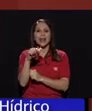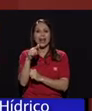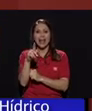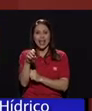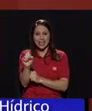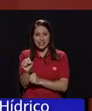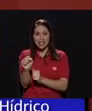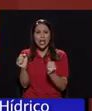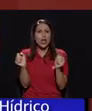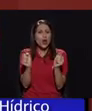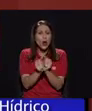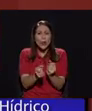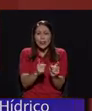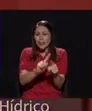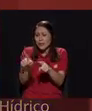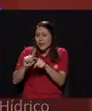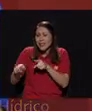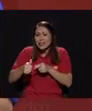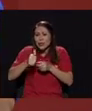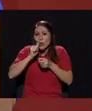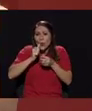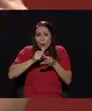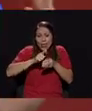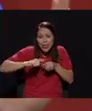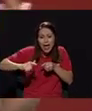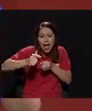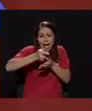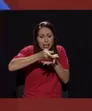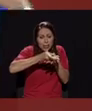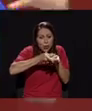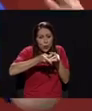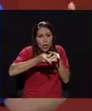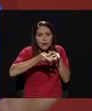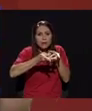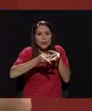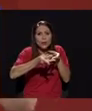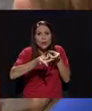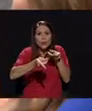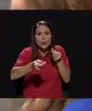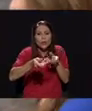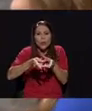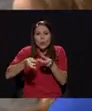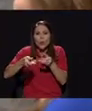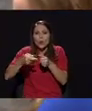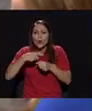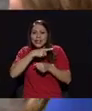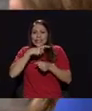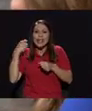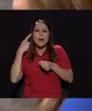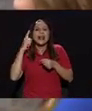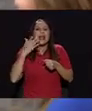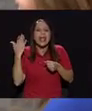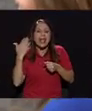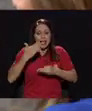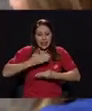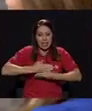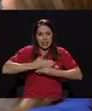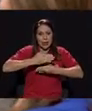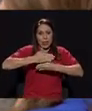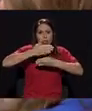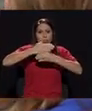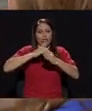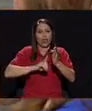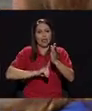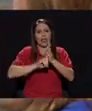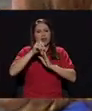se hicieron de humedales, precisamente para el desarrollo de hoteles, de complejos turísticos, ¿verdad?